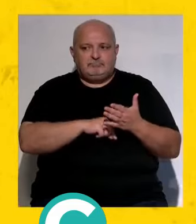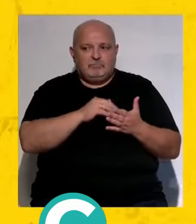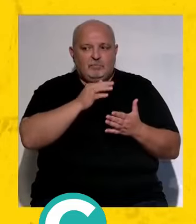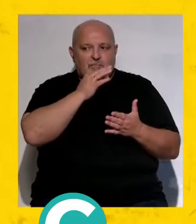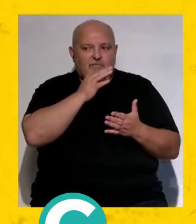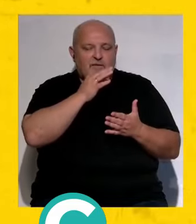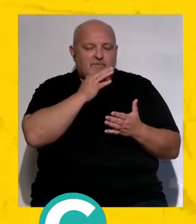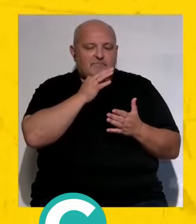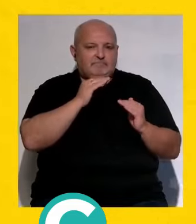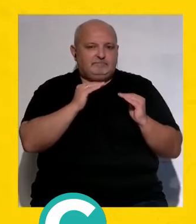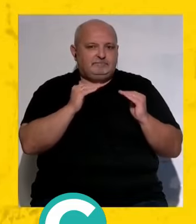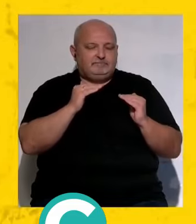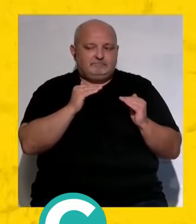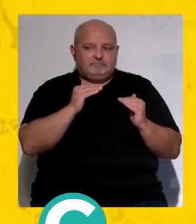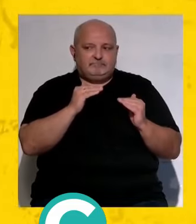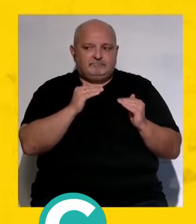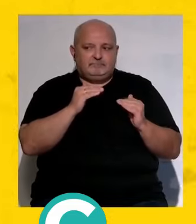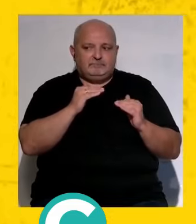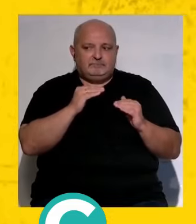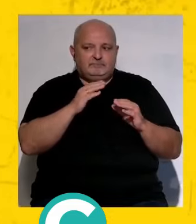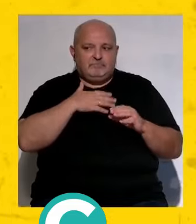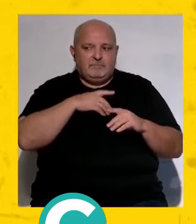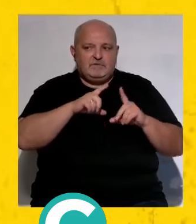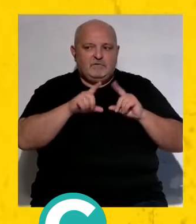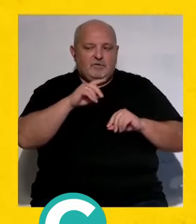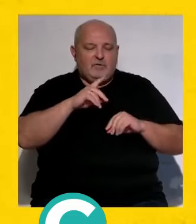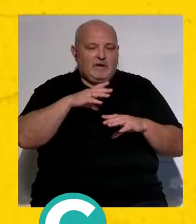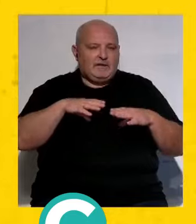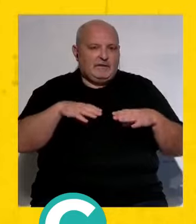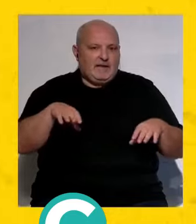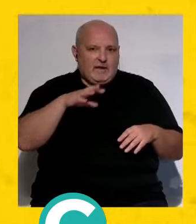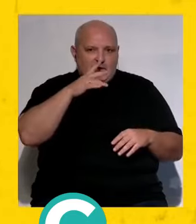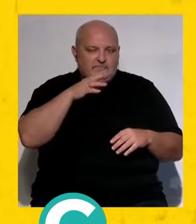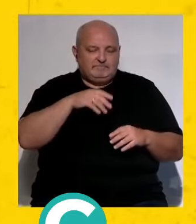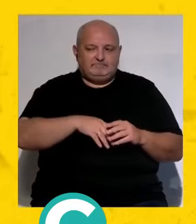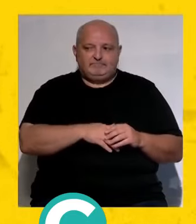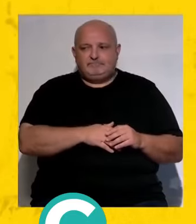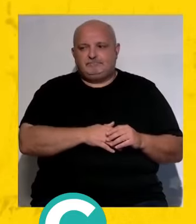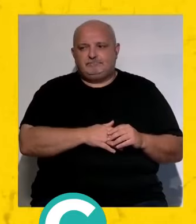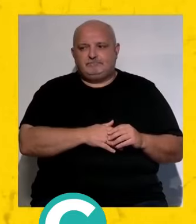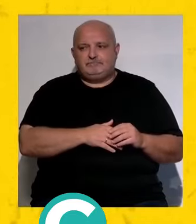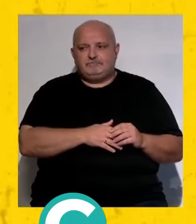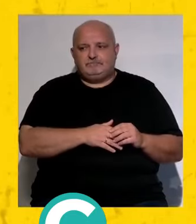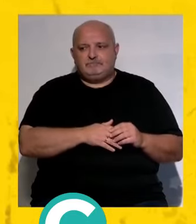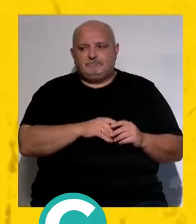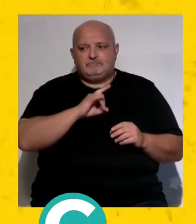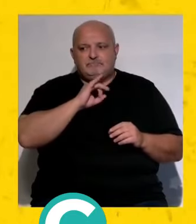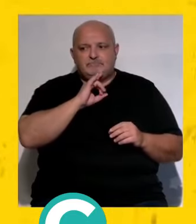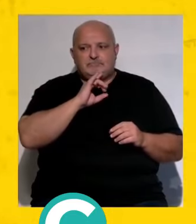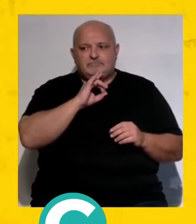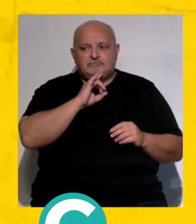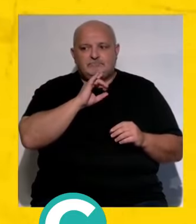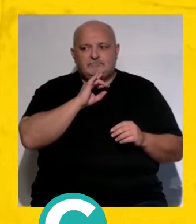todavía el arquero que está con la selección argentina. Bueno. ¿Todo bien, Jeremías? ¿Contento? Bien,